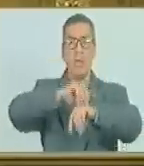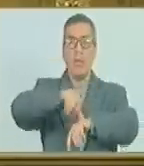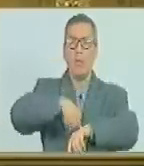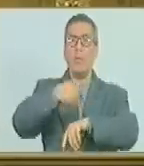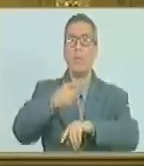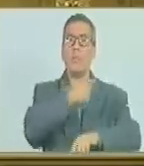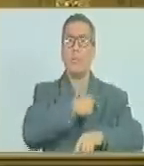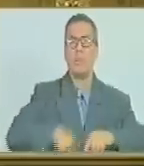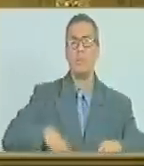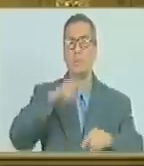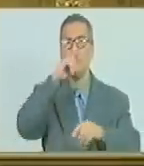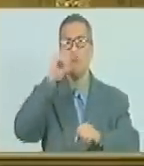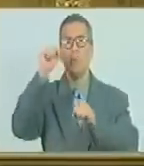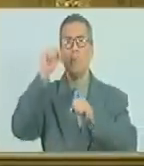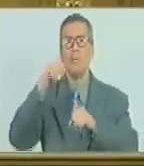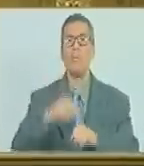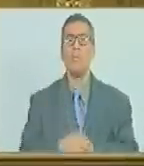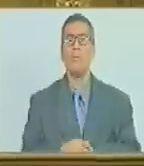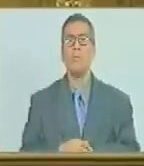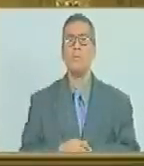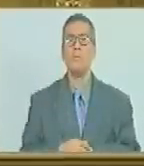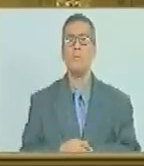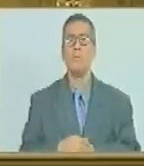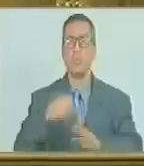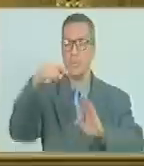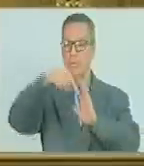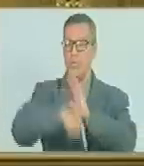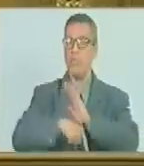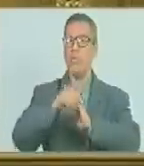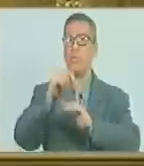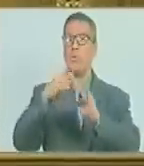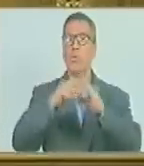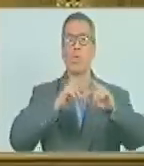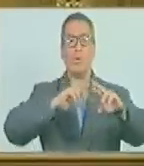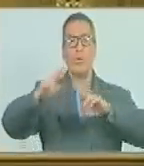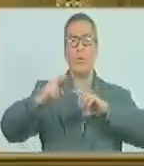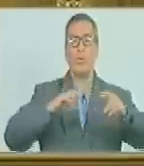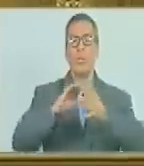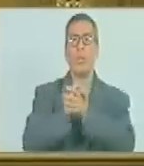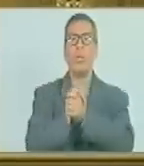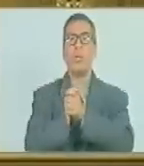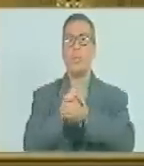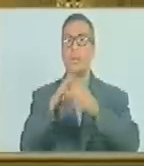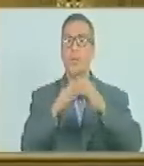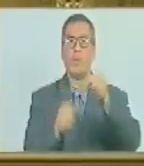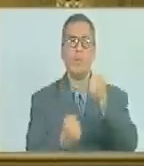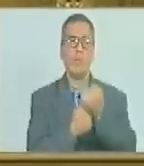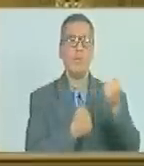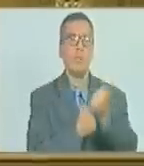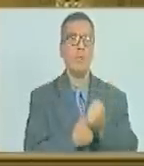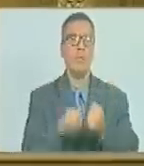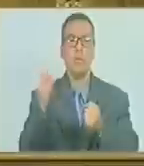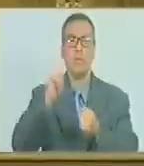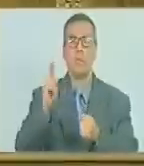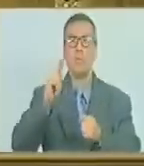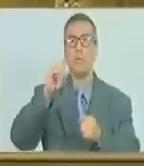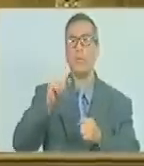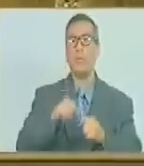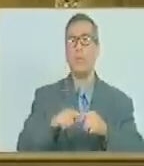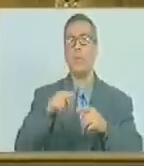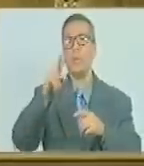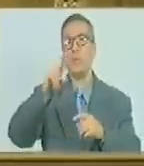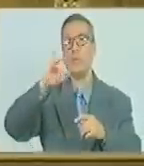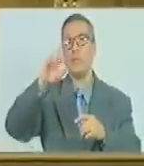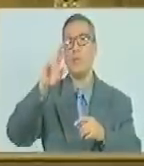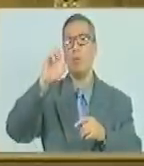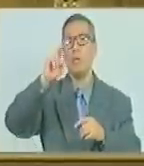el presidente Nicolás Maduro Moros, se profundizaron las relaciones amistosas y de respaldo con la República Islámica de